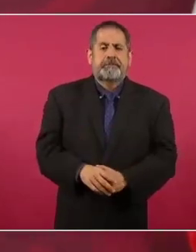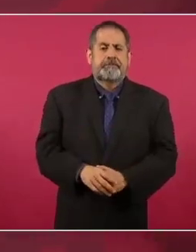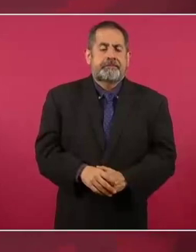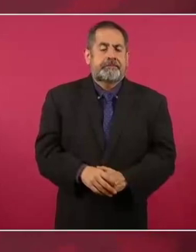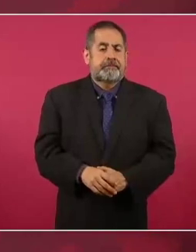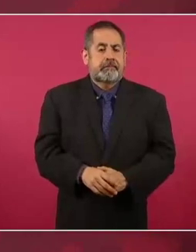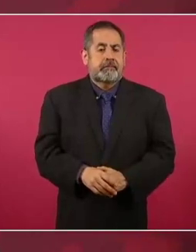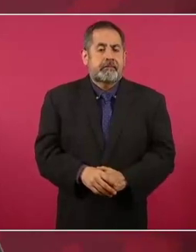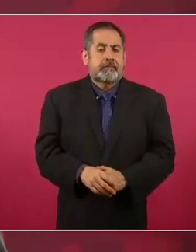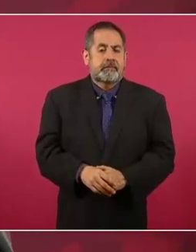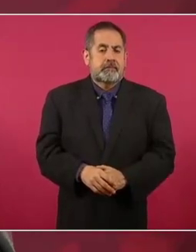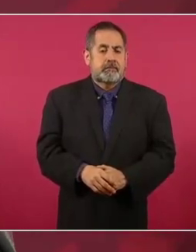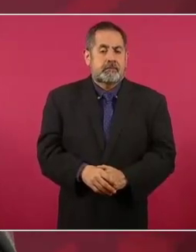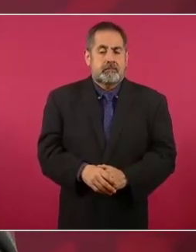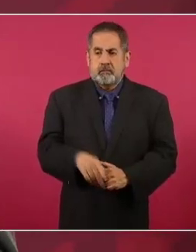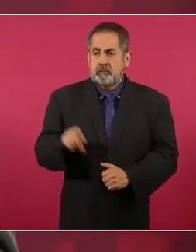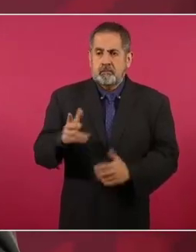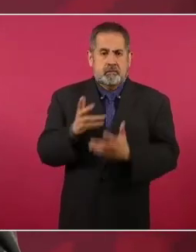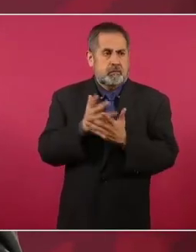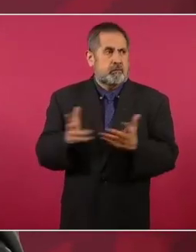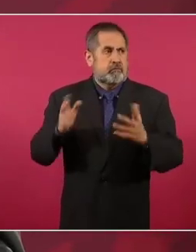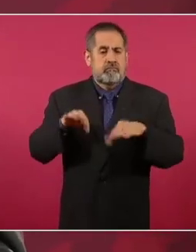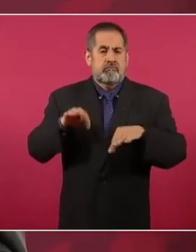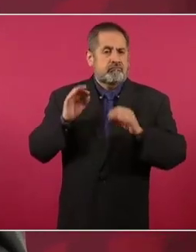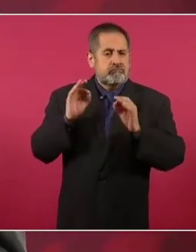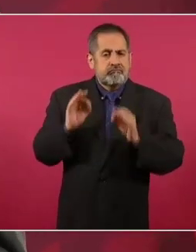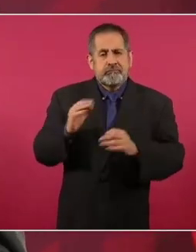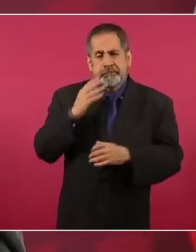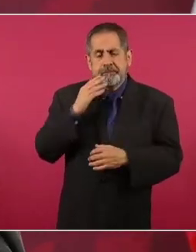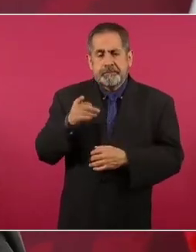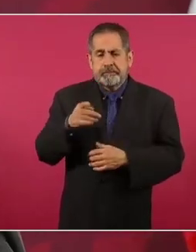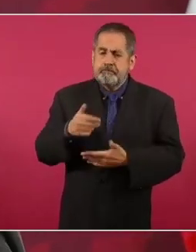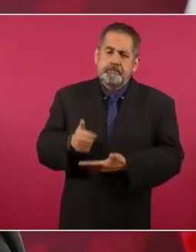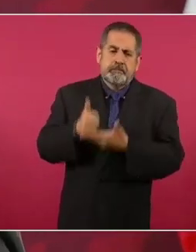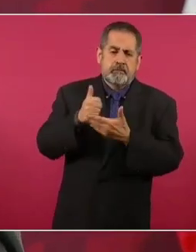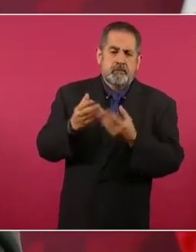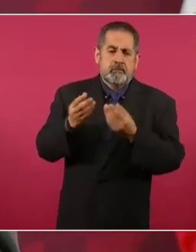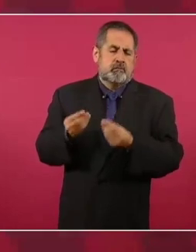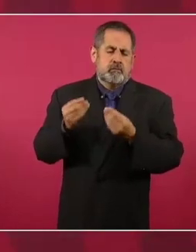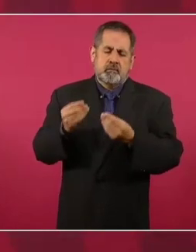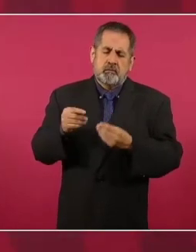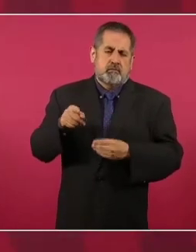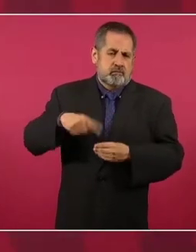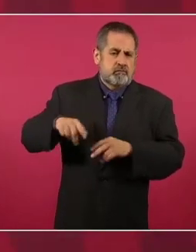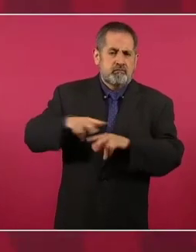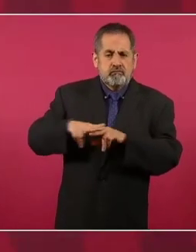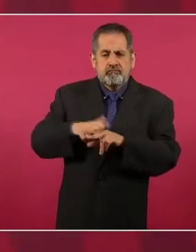Es una obra magna y va a ayudar muchísimo